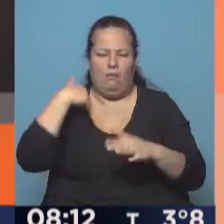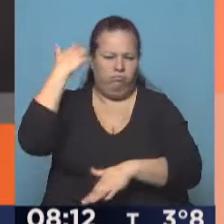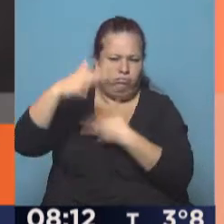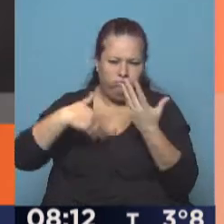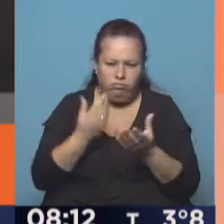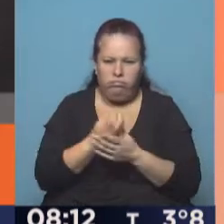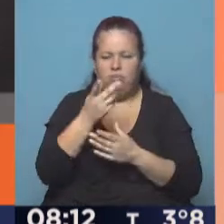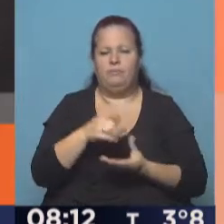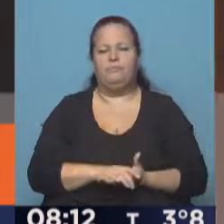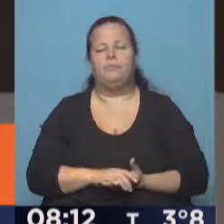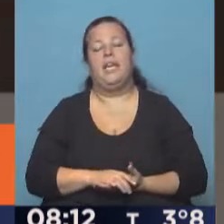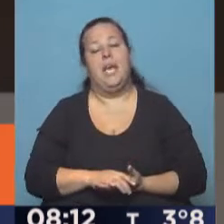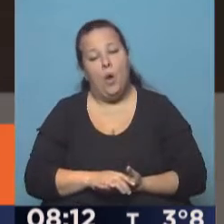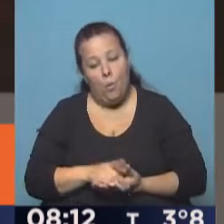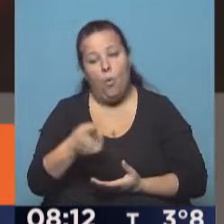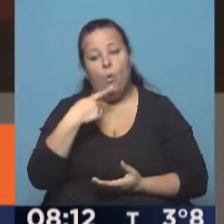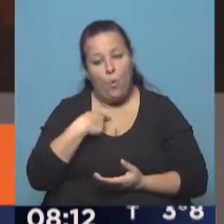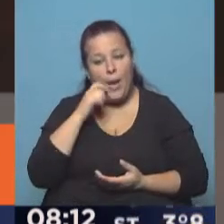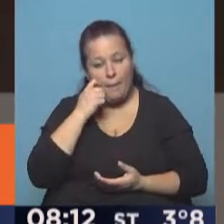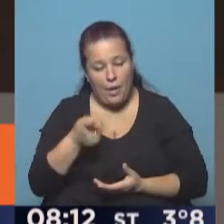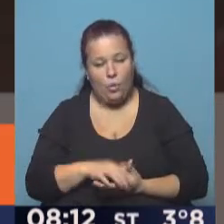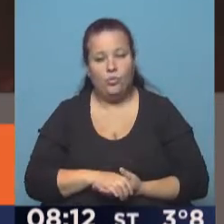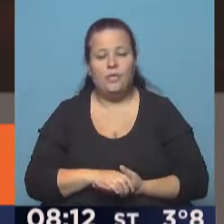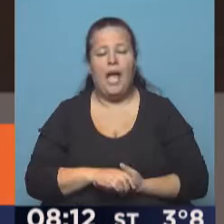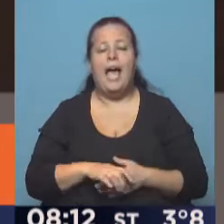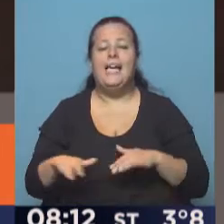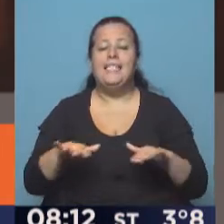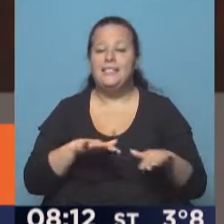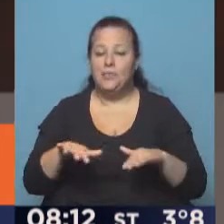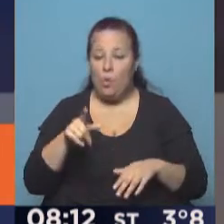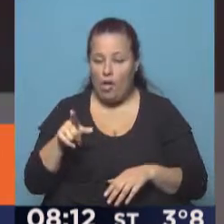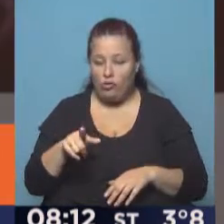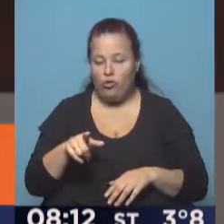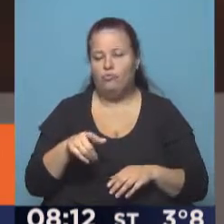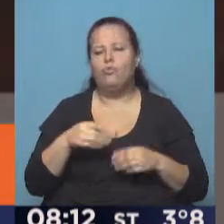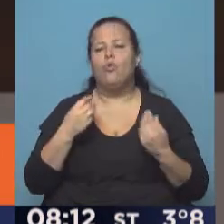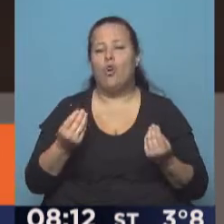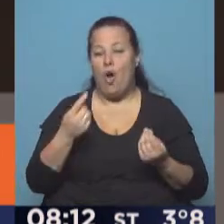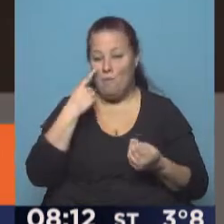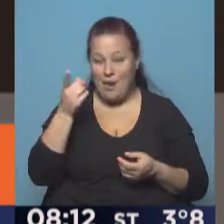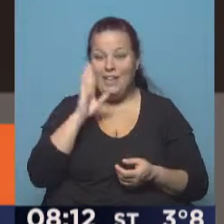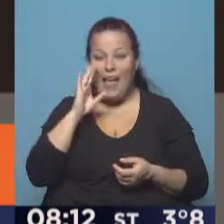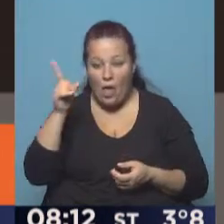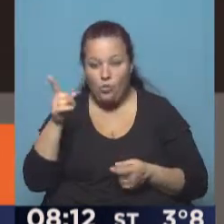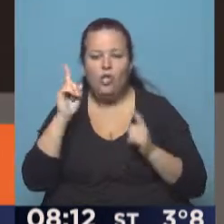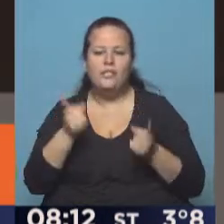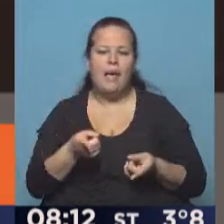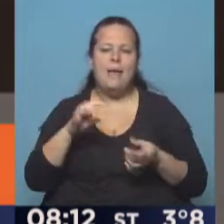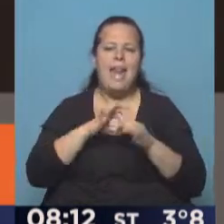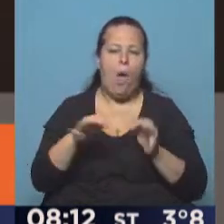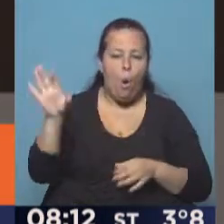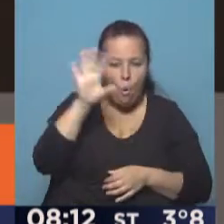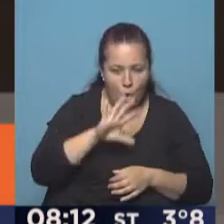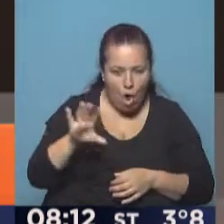cultivo? Sí, es una buena pregunta. La situación, como puedes ver en los Estados Unidos y también en Europa,